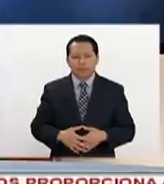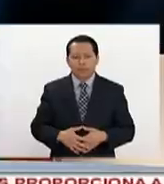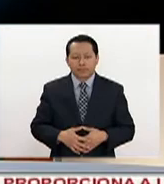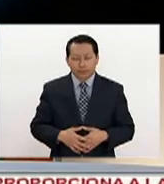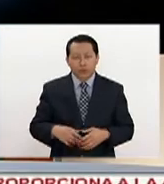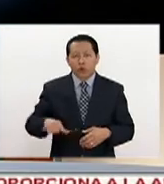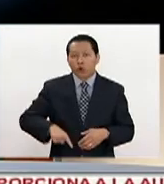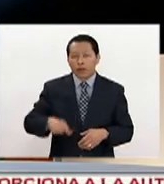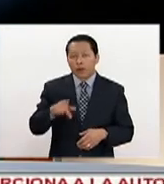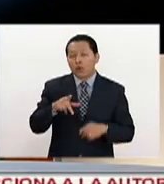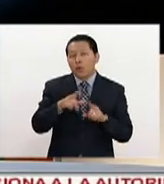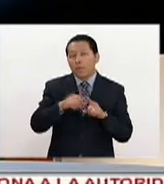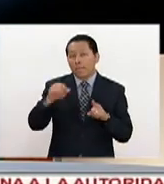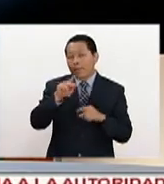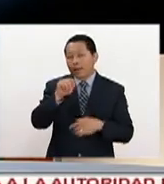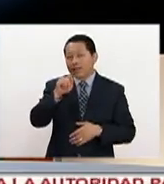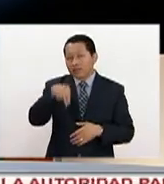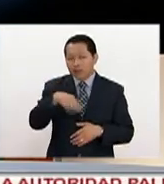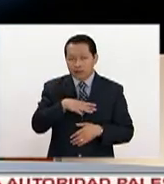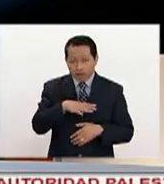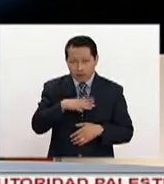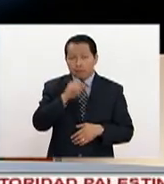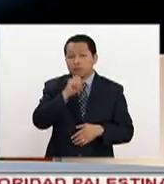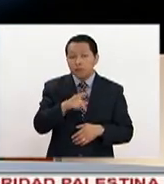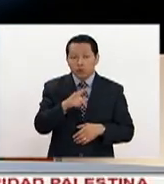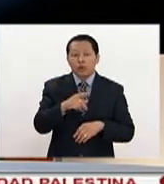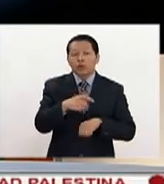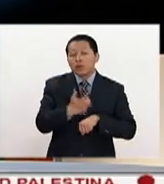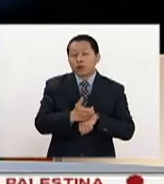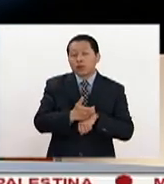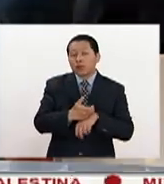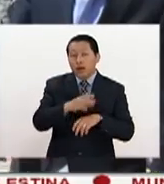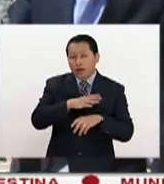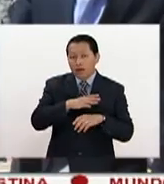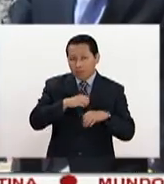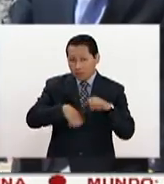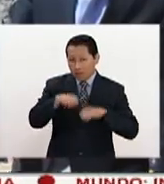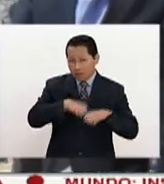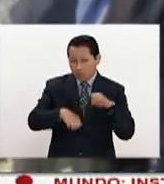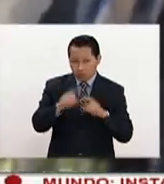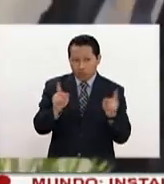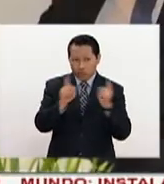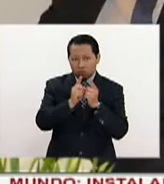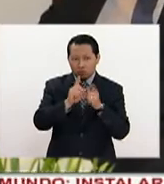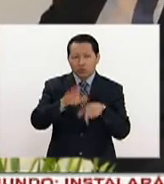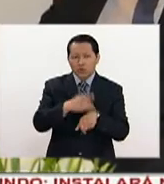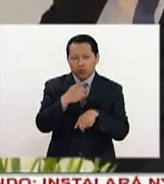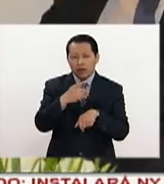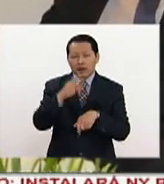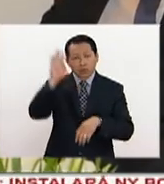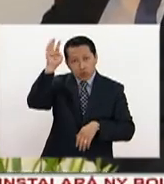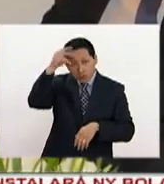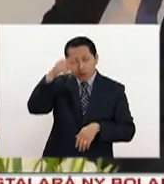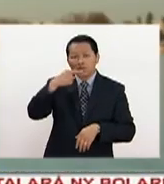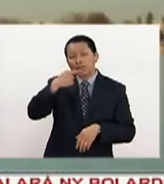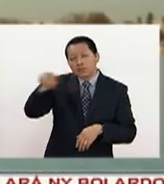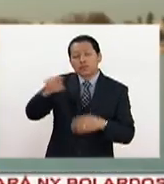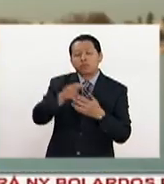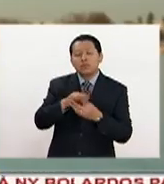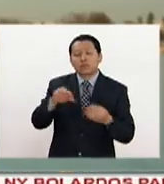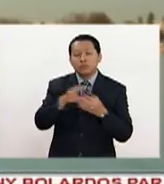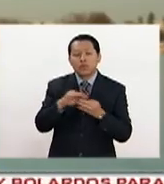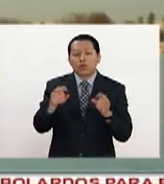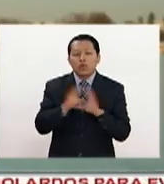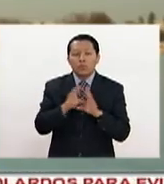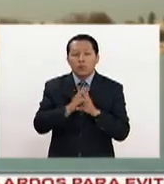El gobierno de Pakistán se reunió con el embajador de Estados Unidos en Islamabad, David Hale. Esto después de que Trump acusó al país